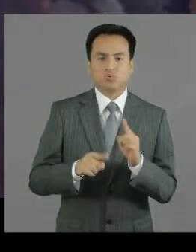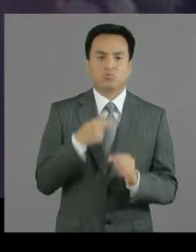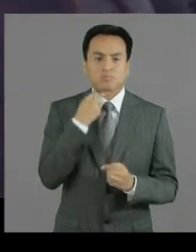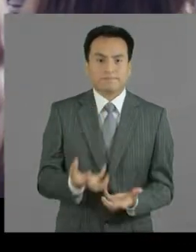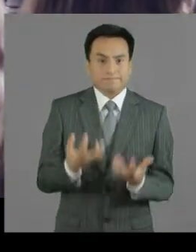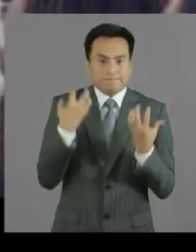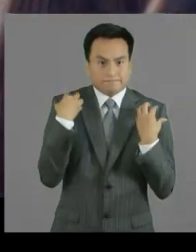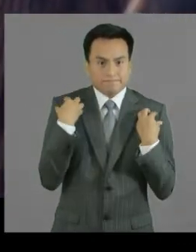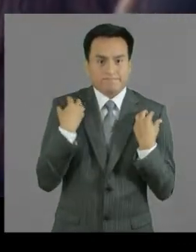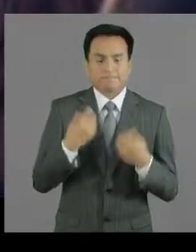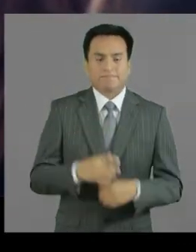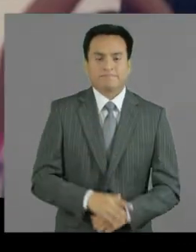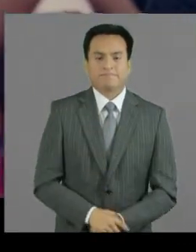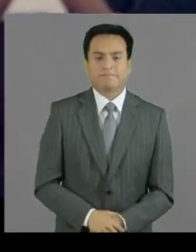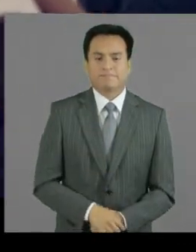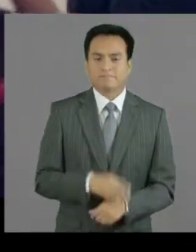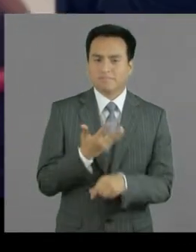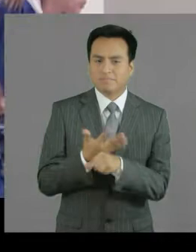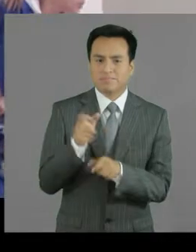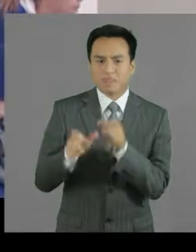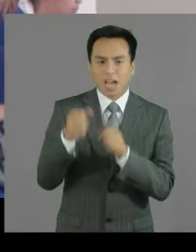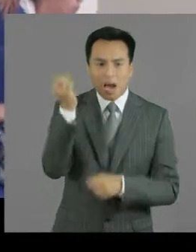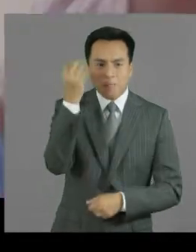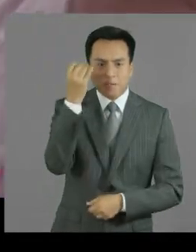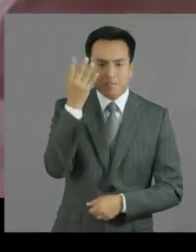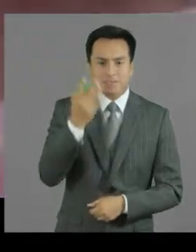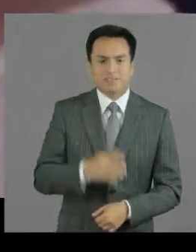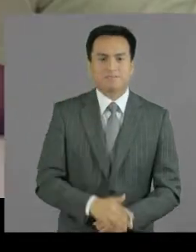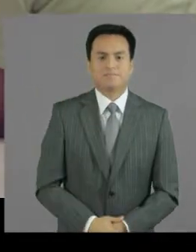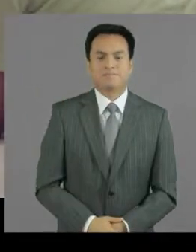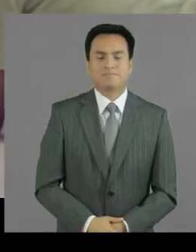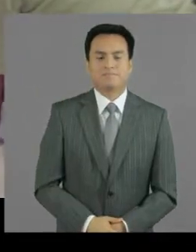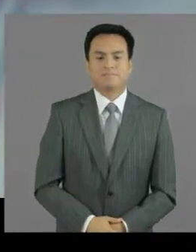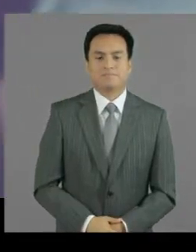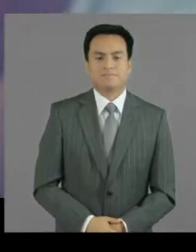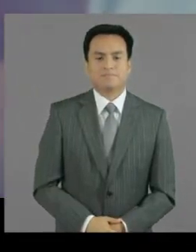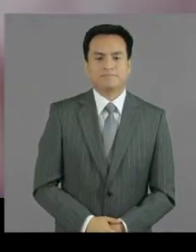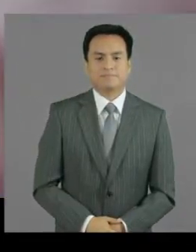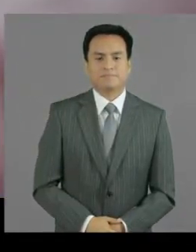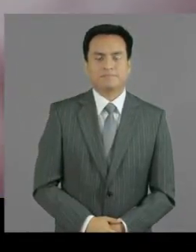Los que sacan la voz. Están los que aprenden.